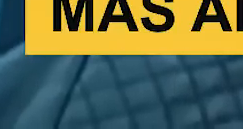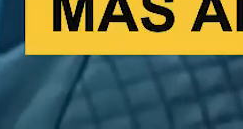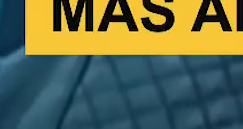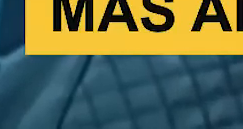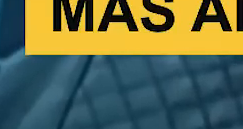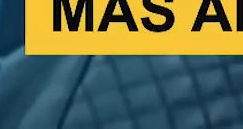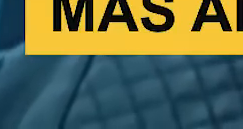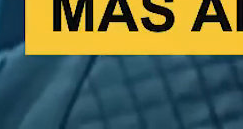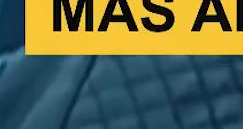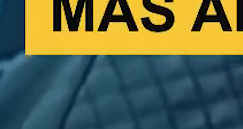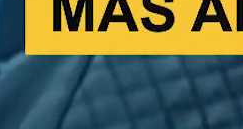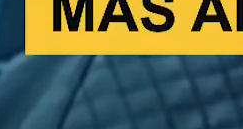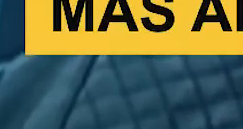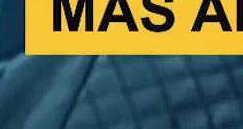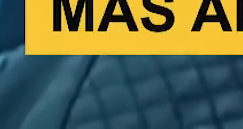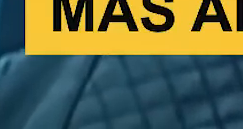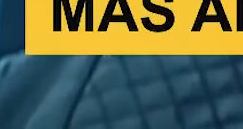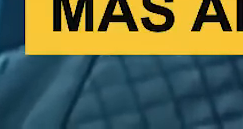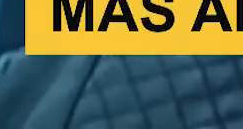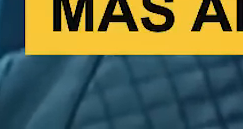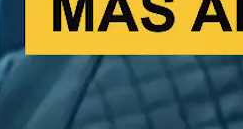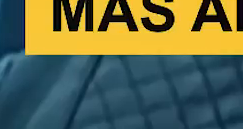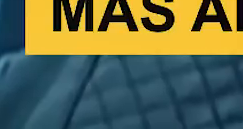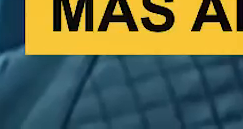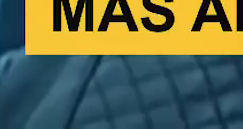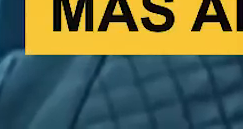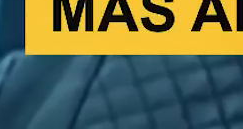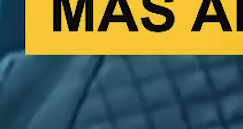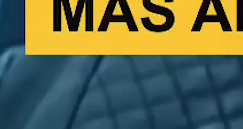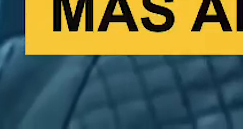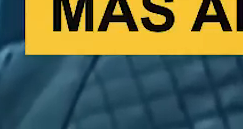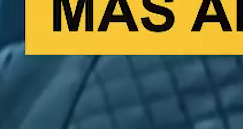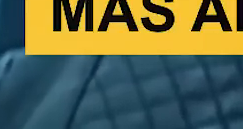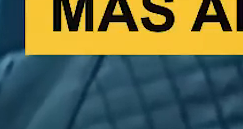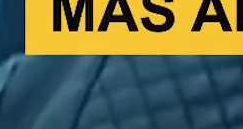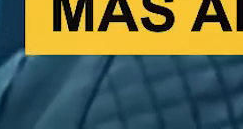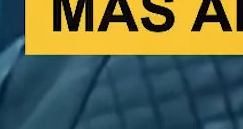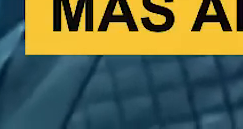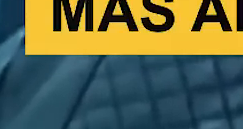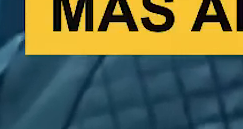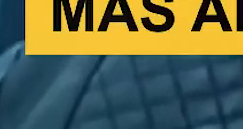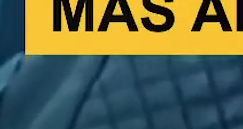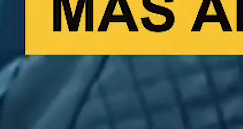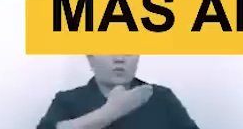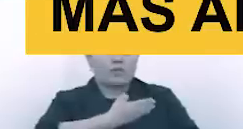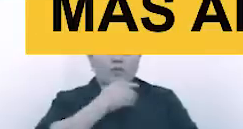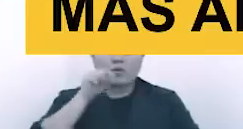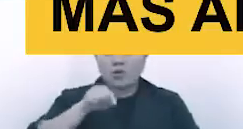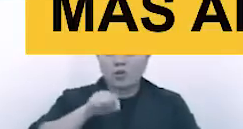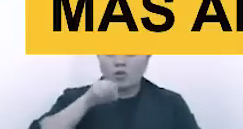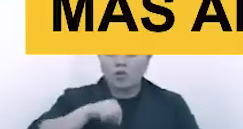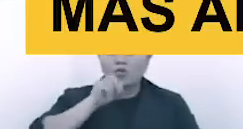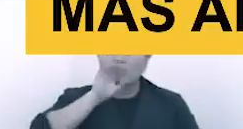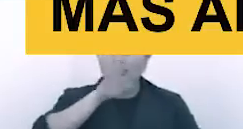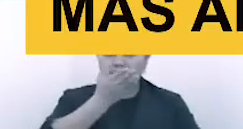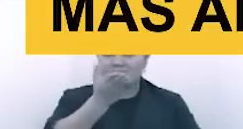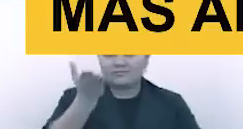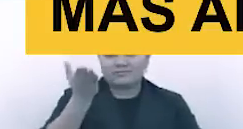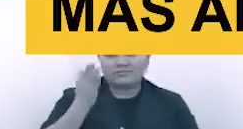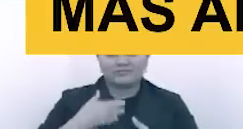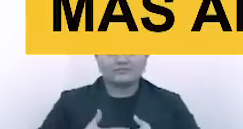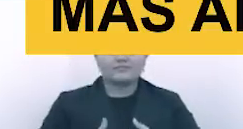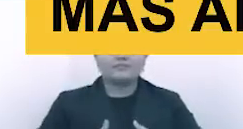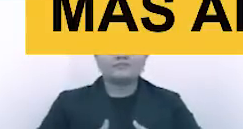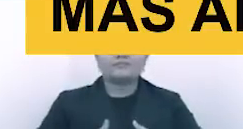están esperando que alguien tenga tiempo de ir a hacer la entrega y el show. La culpa la tienen ustedes.